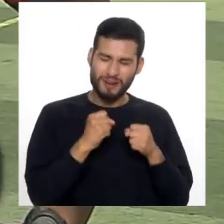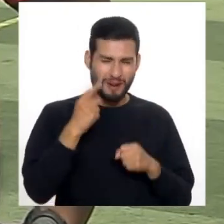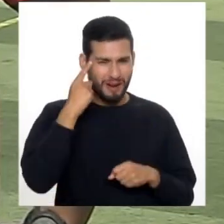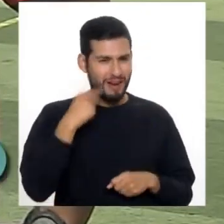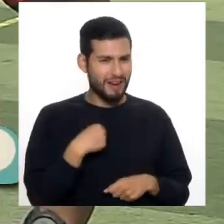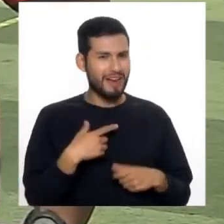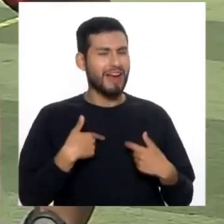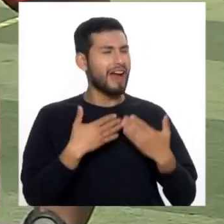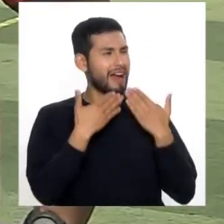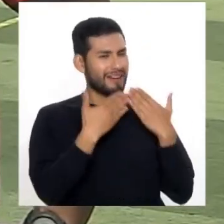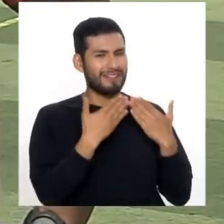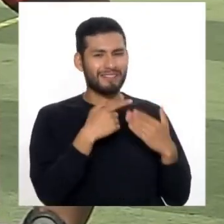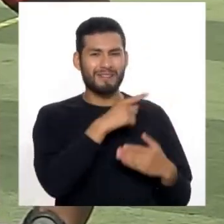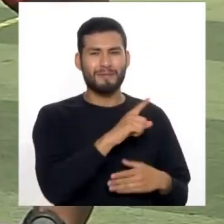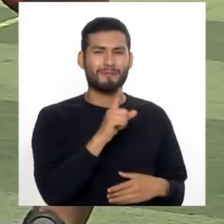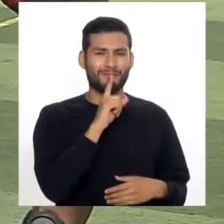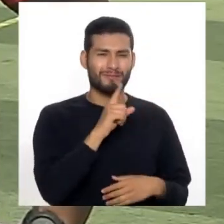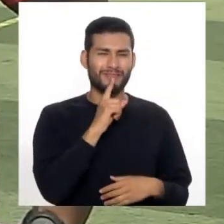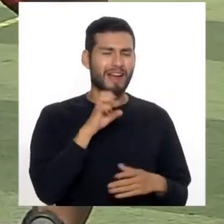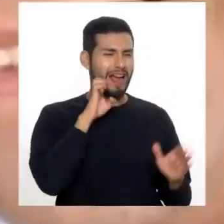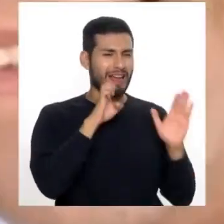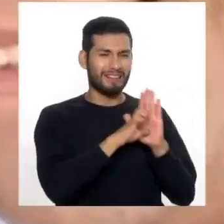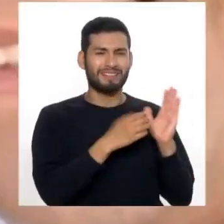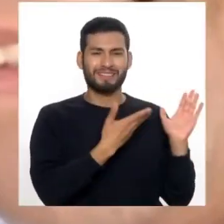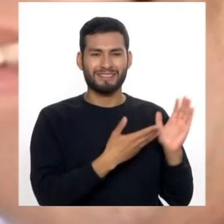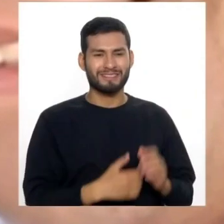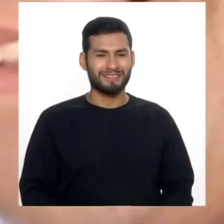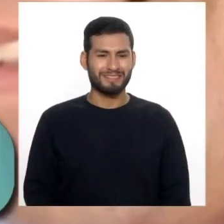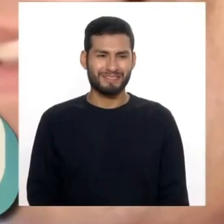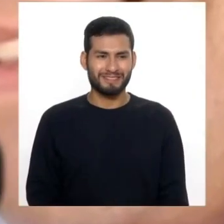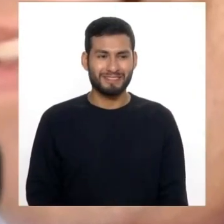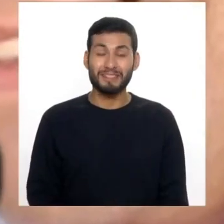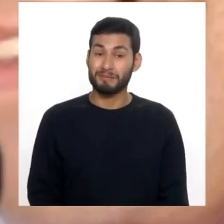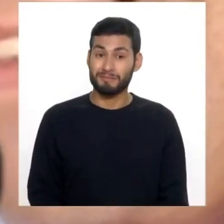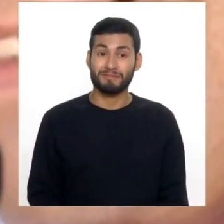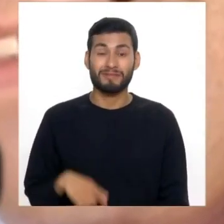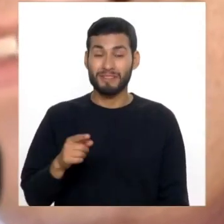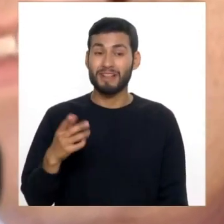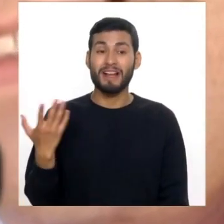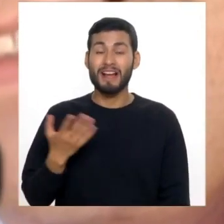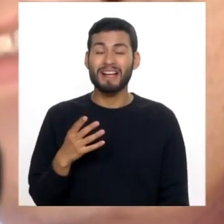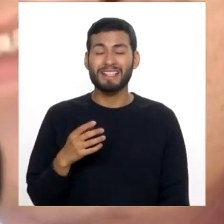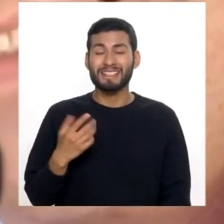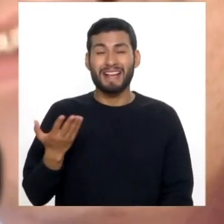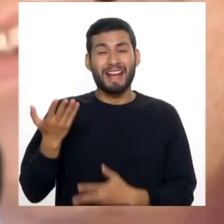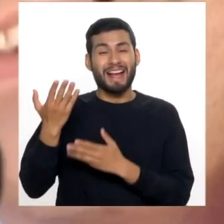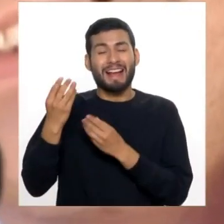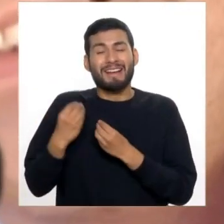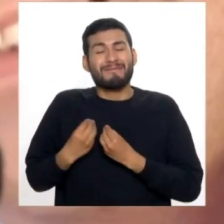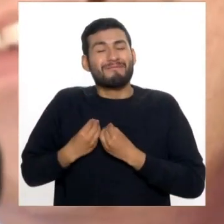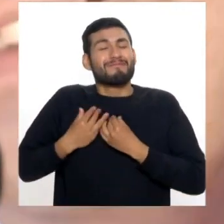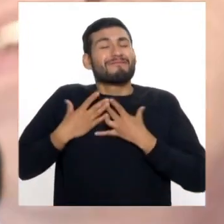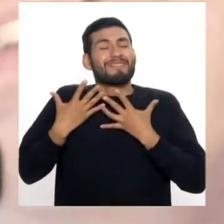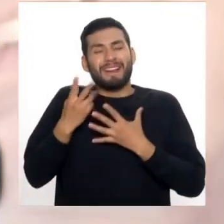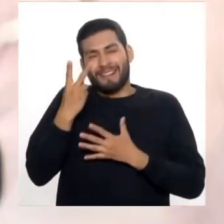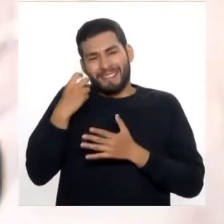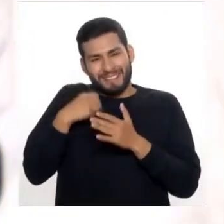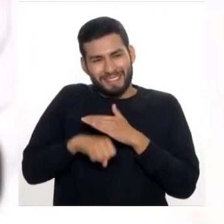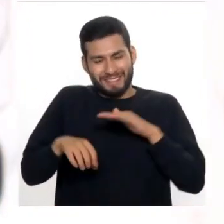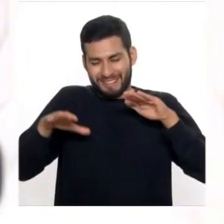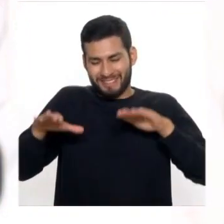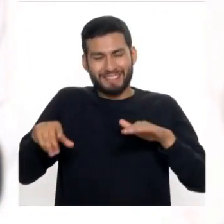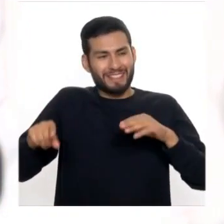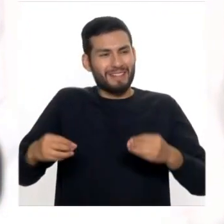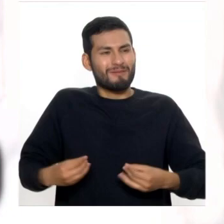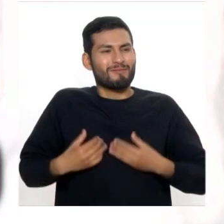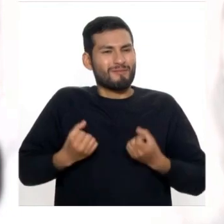estoy agradecida por tener un padre tan ejemplar. Y es que la luz de sus días son sus 2 hijos, quienes le dan